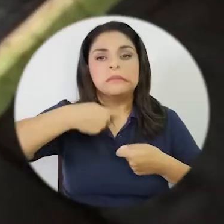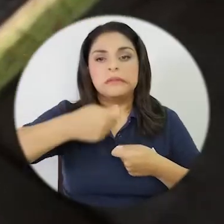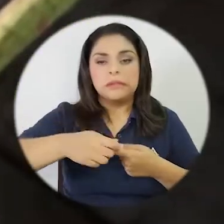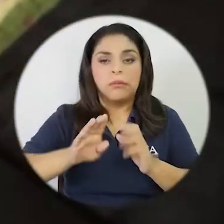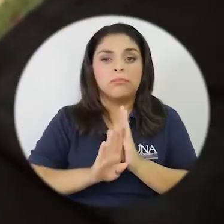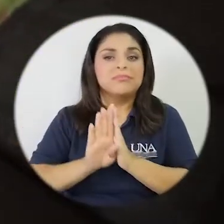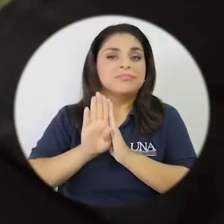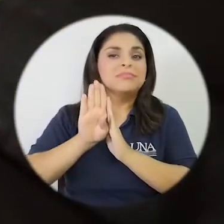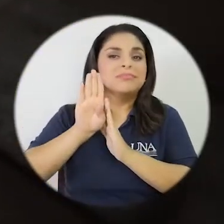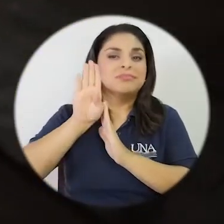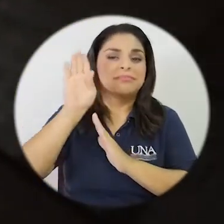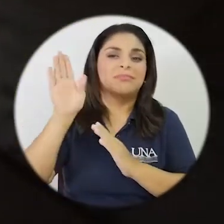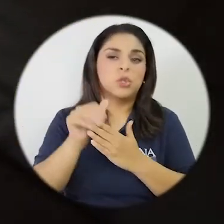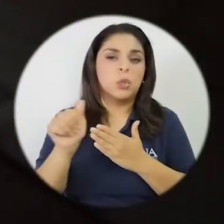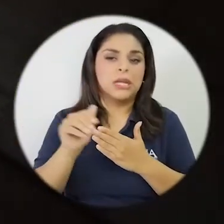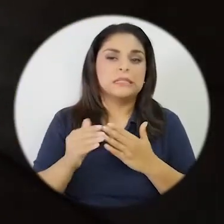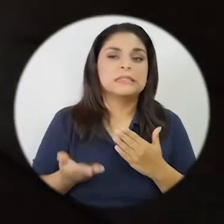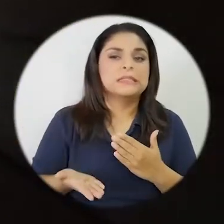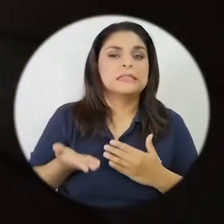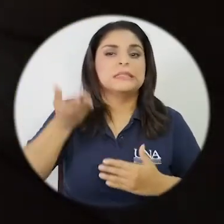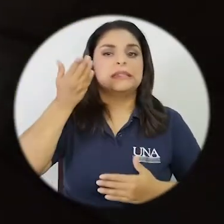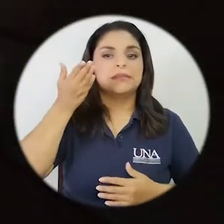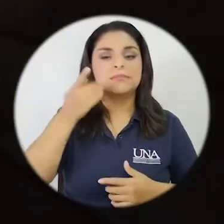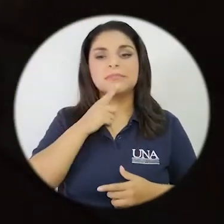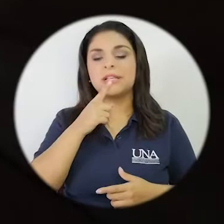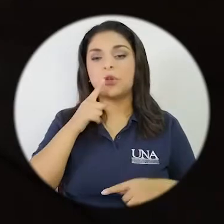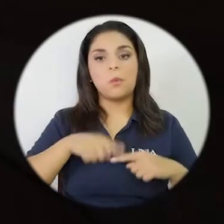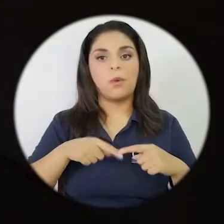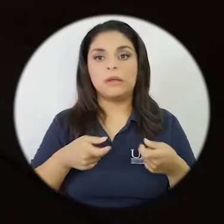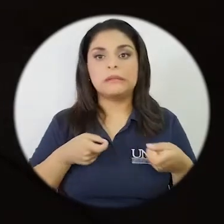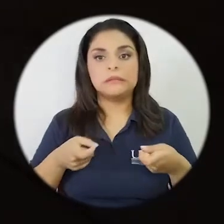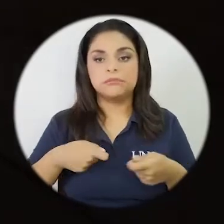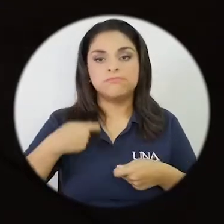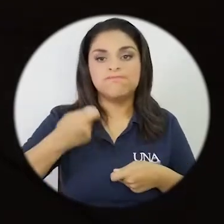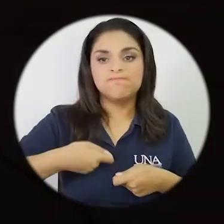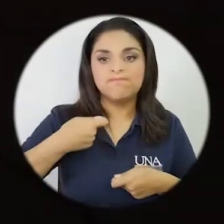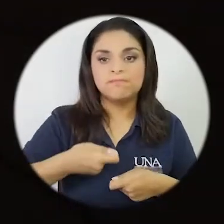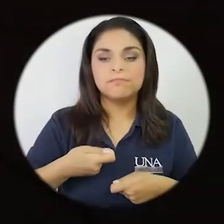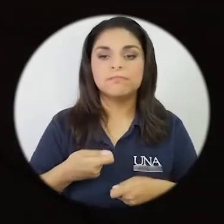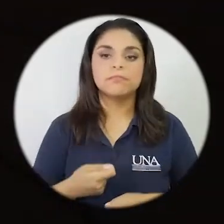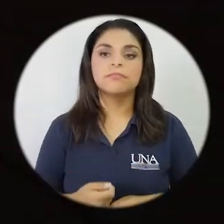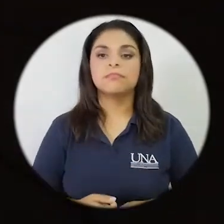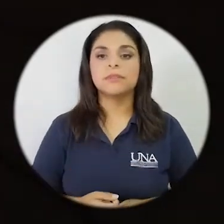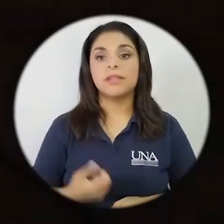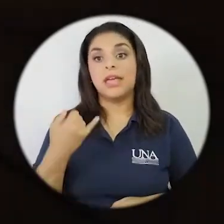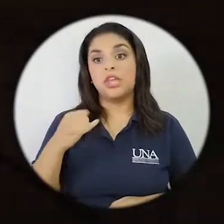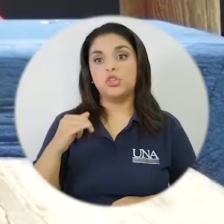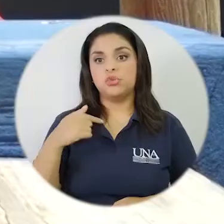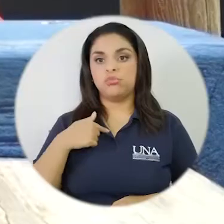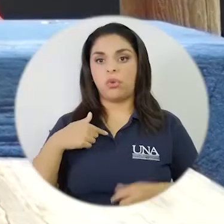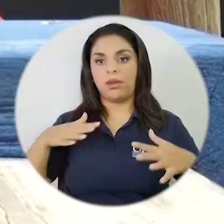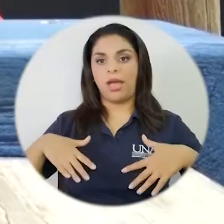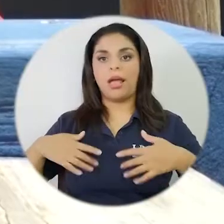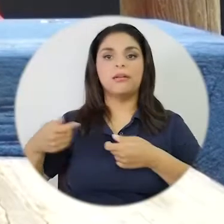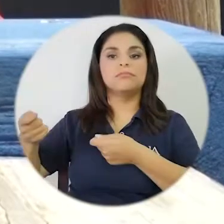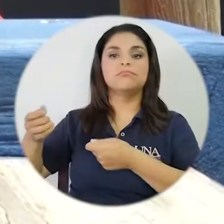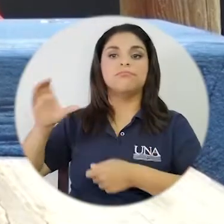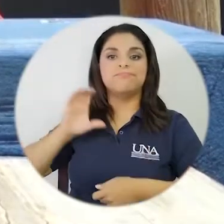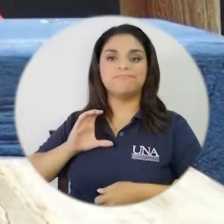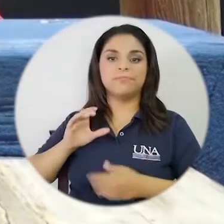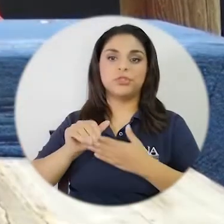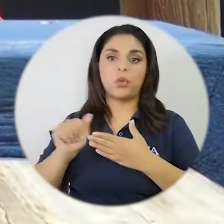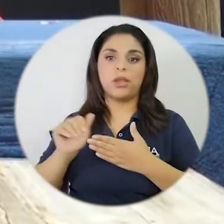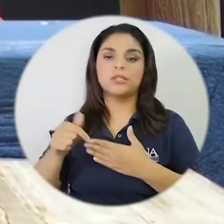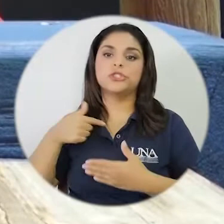mediano plazo, sí, esa cuota se me puede convertir en una cuota inmanejable, toda vez de que no estoy recibiendo